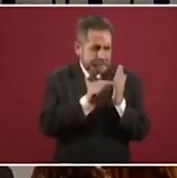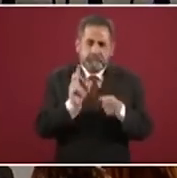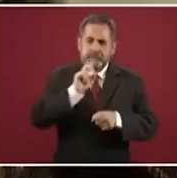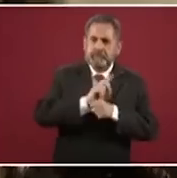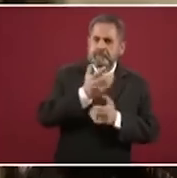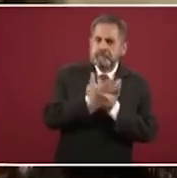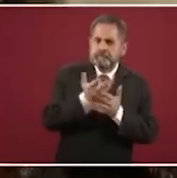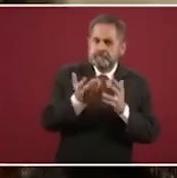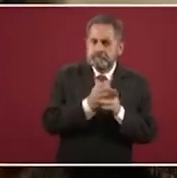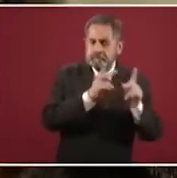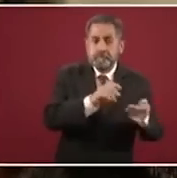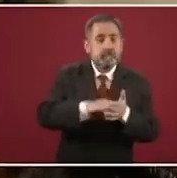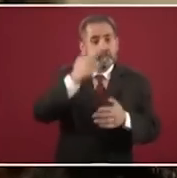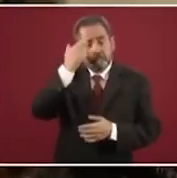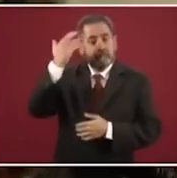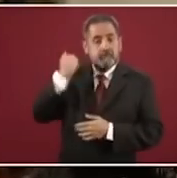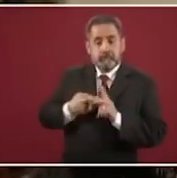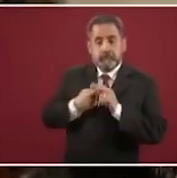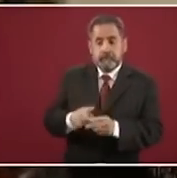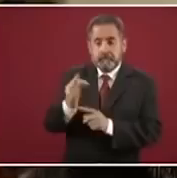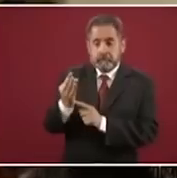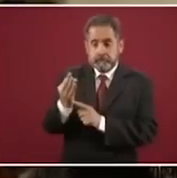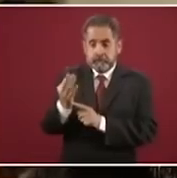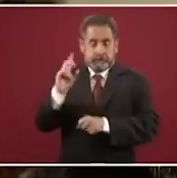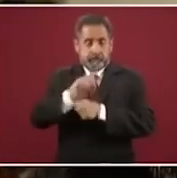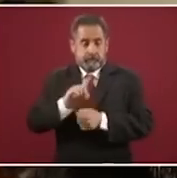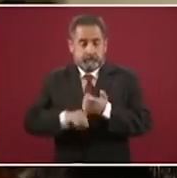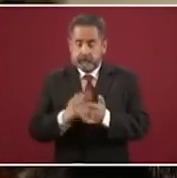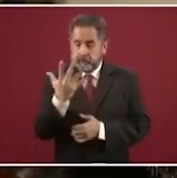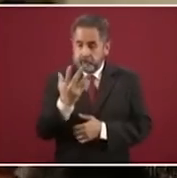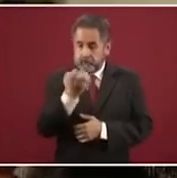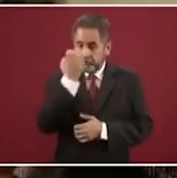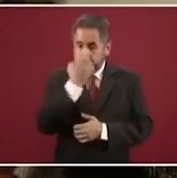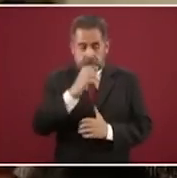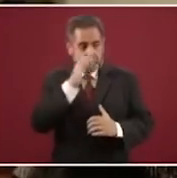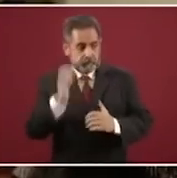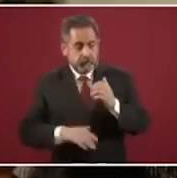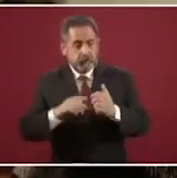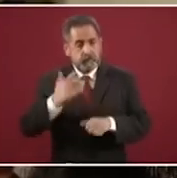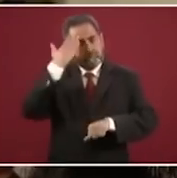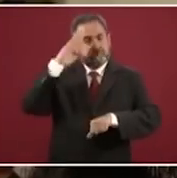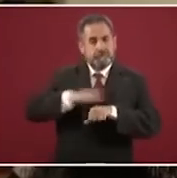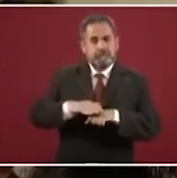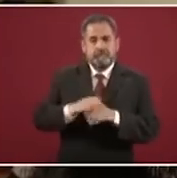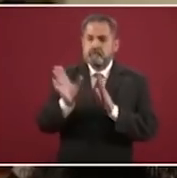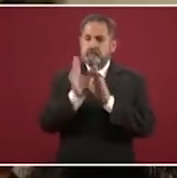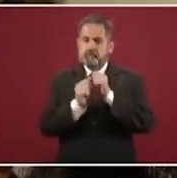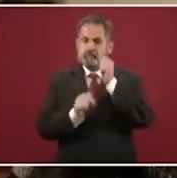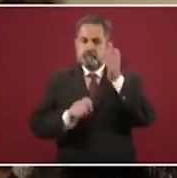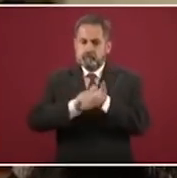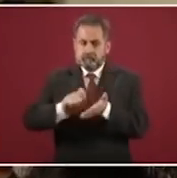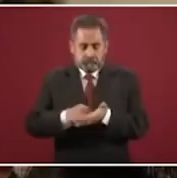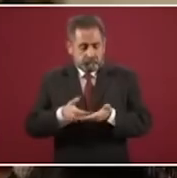pasado comenzaba en febrero y justamente el día 5 se suspendían las clases porque se conmemoraba la Constitución. Y por el programa que